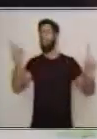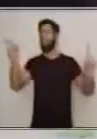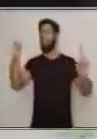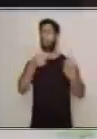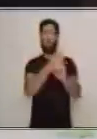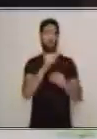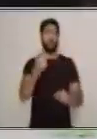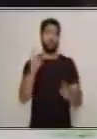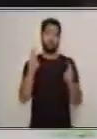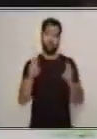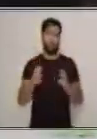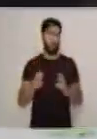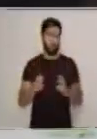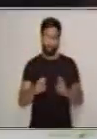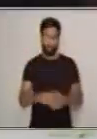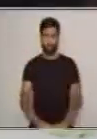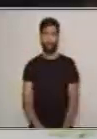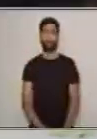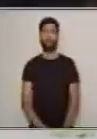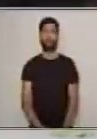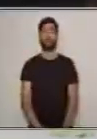Veamos otra destreza.